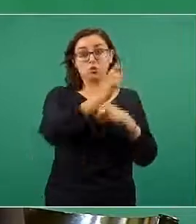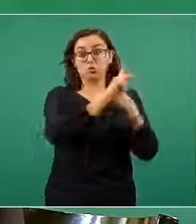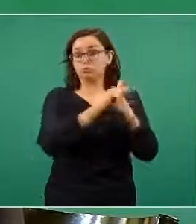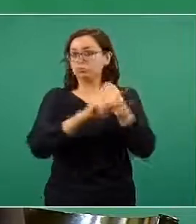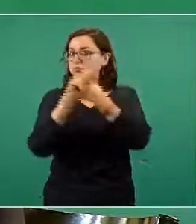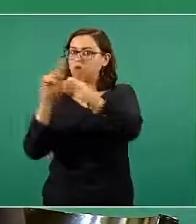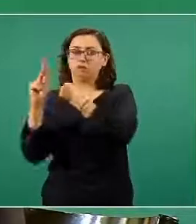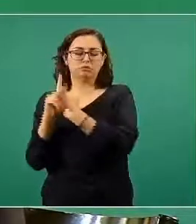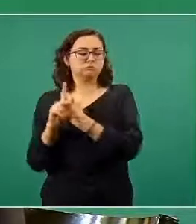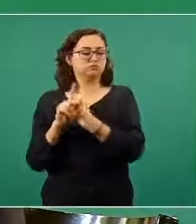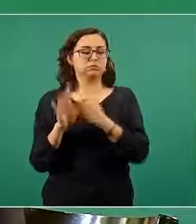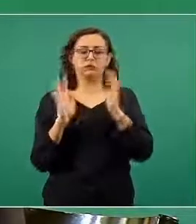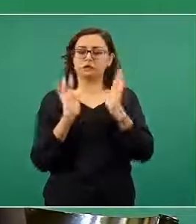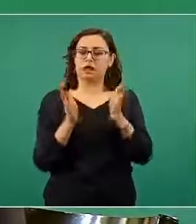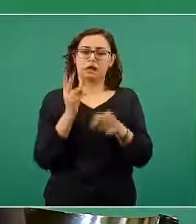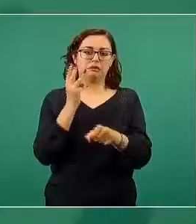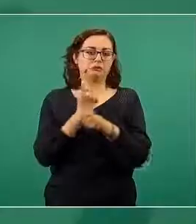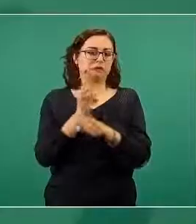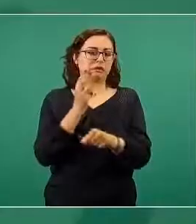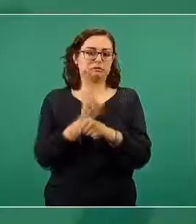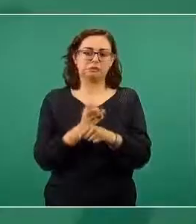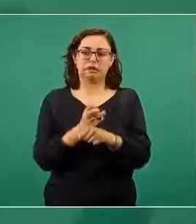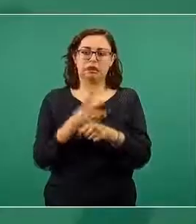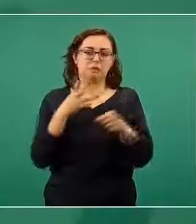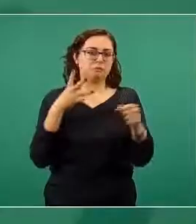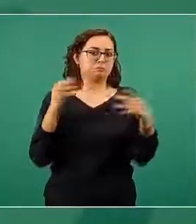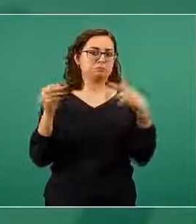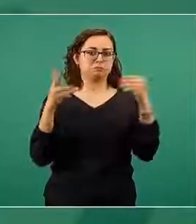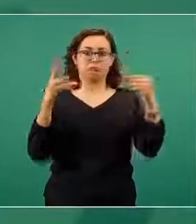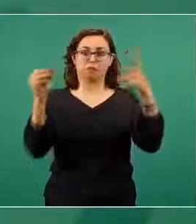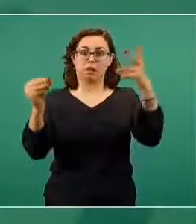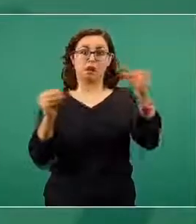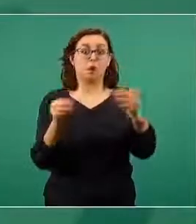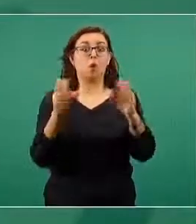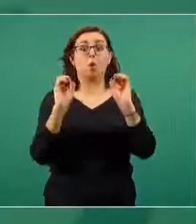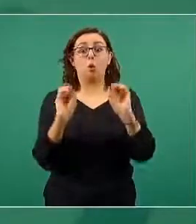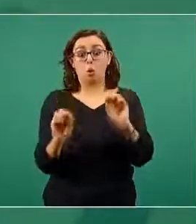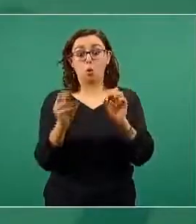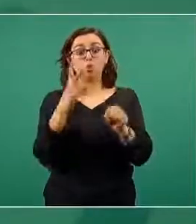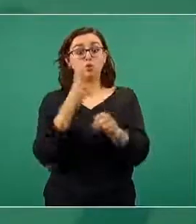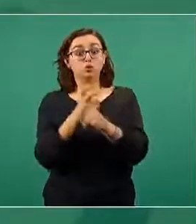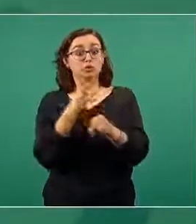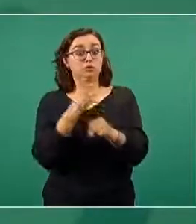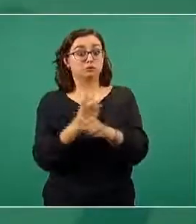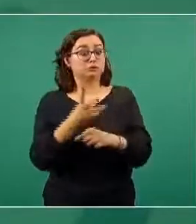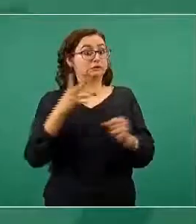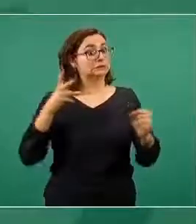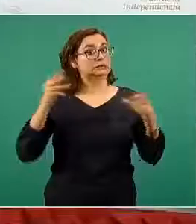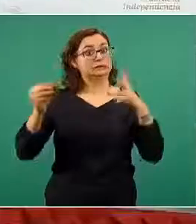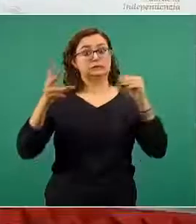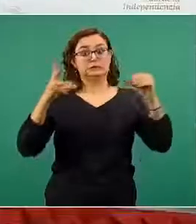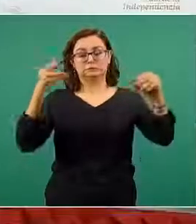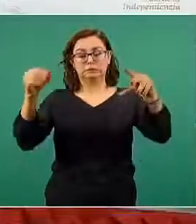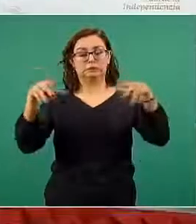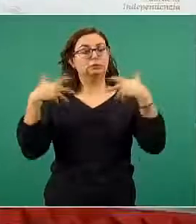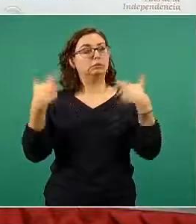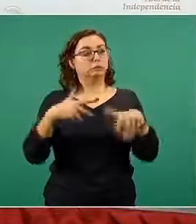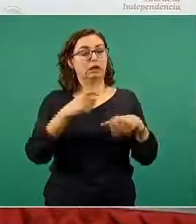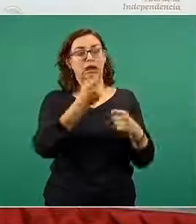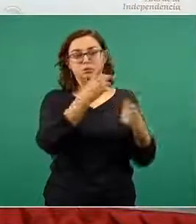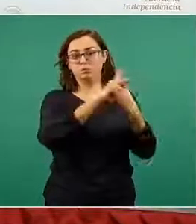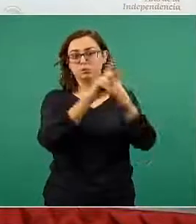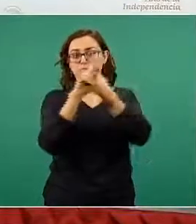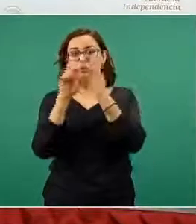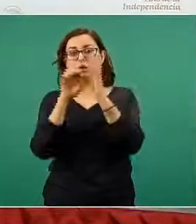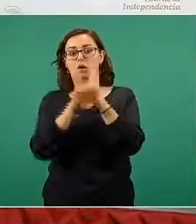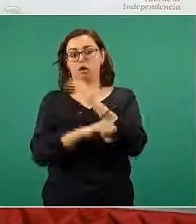países como la India que están sufriendo ahorita el embate de una ola muy importante, al igual que, por